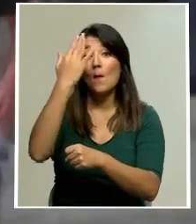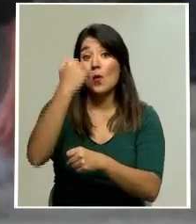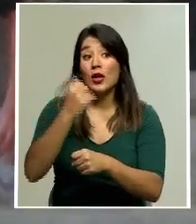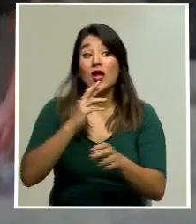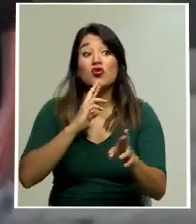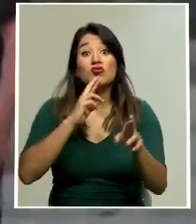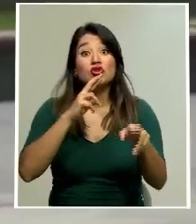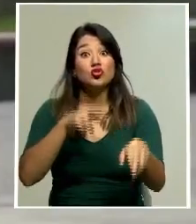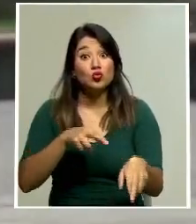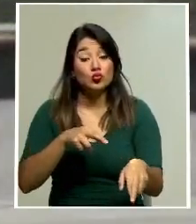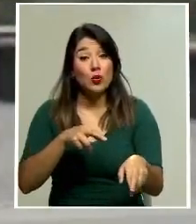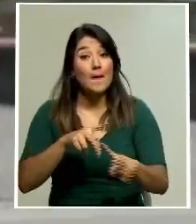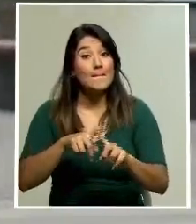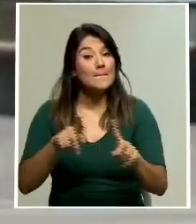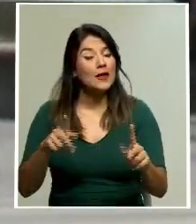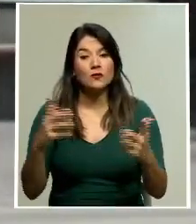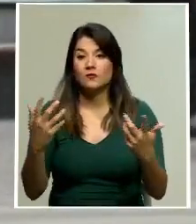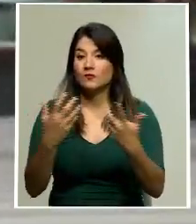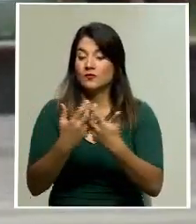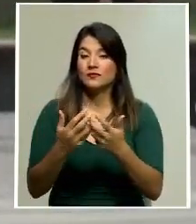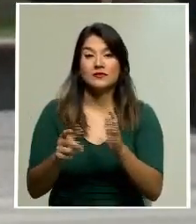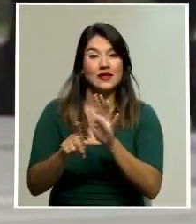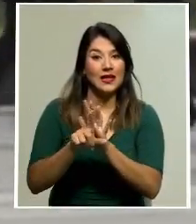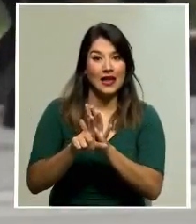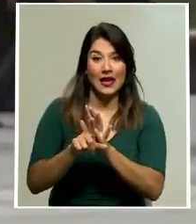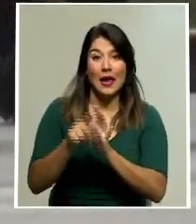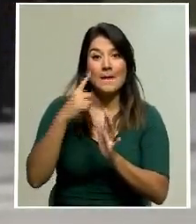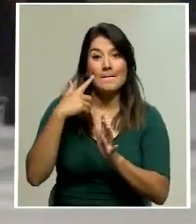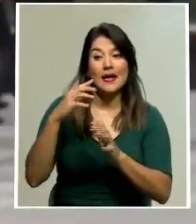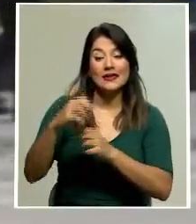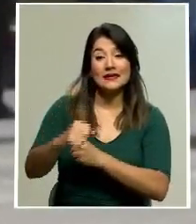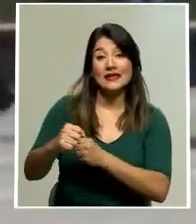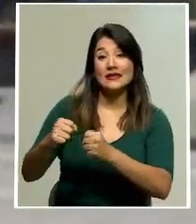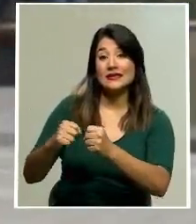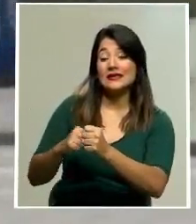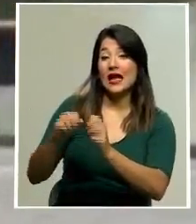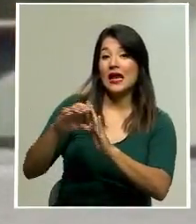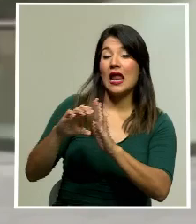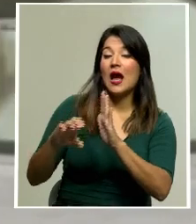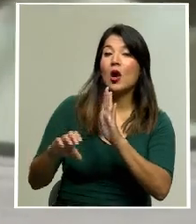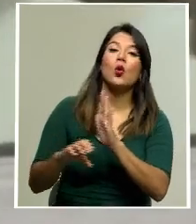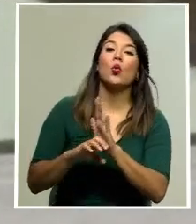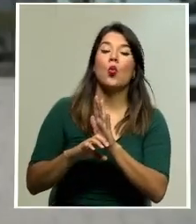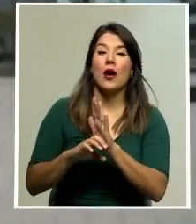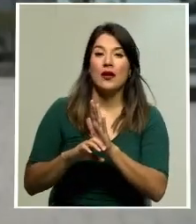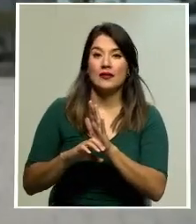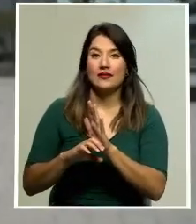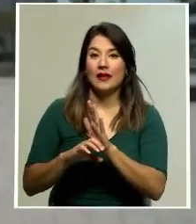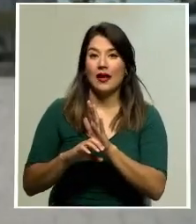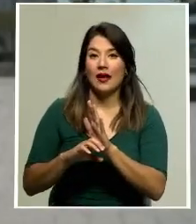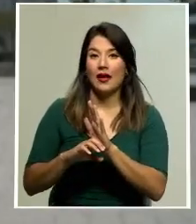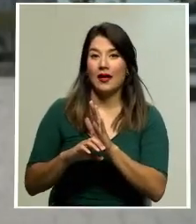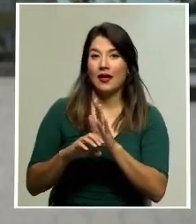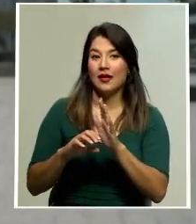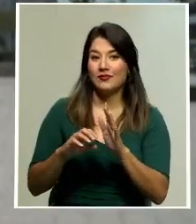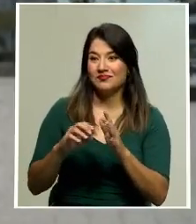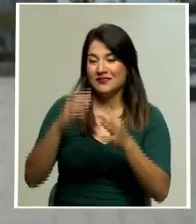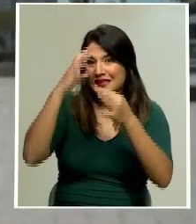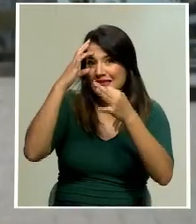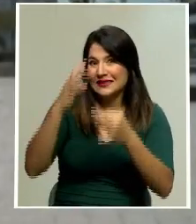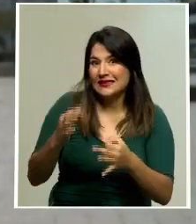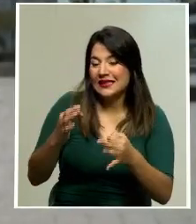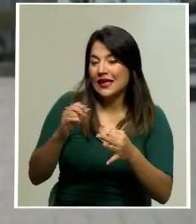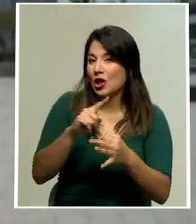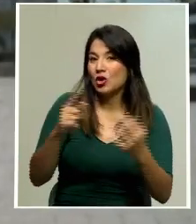en su denuncia que aquí tenemos a la Sala Constitucional creando tributos, algo que es materia exclusiva de la ley. Todo para